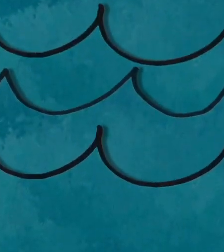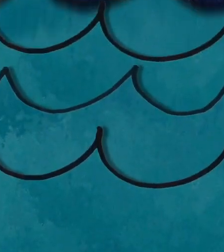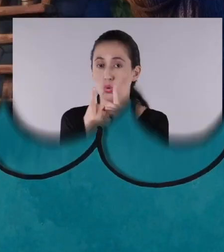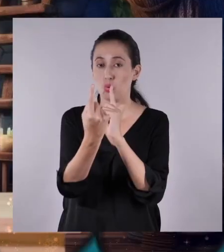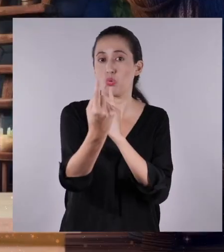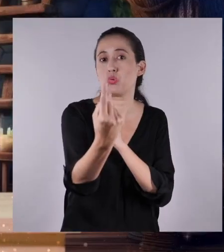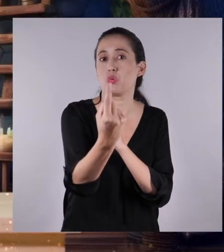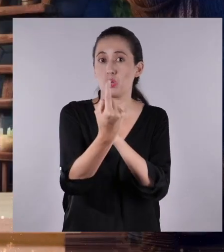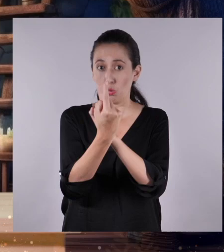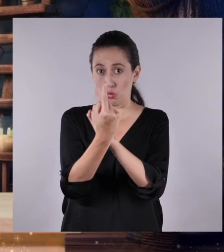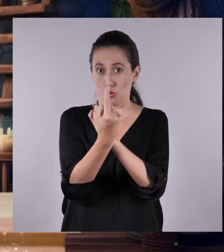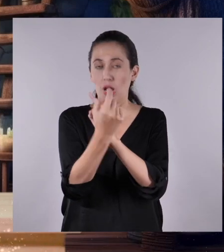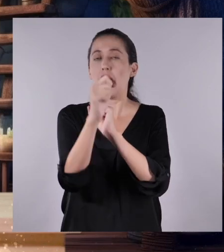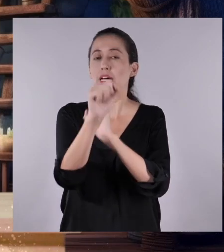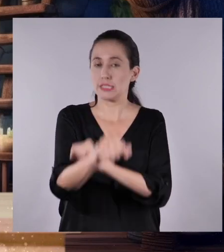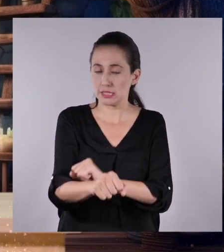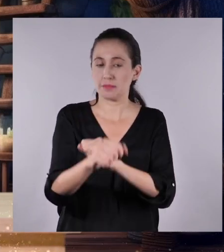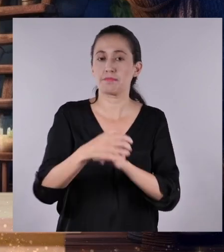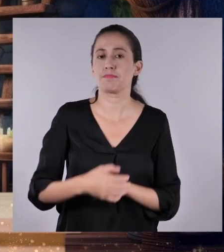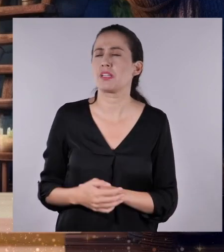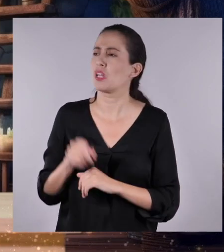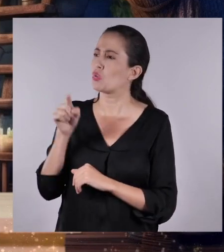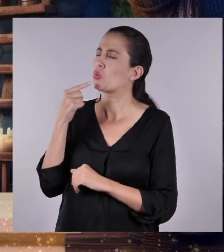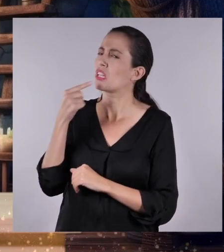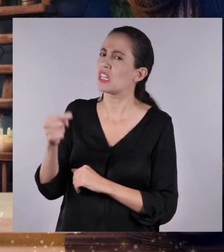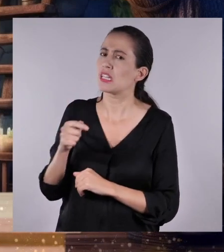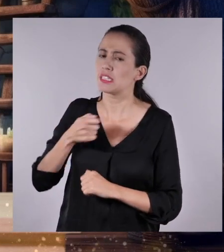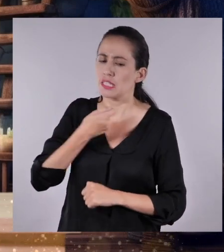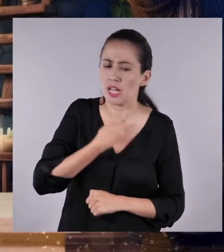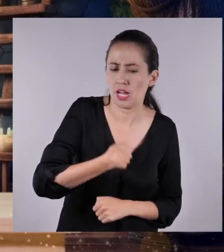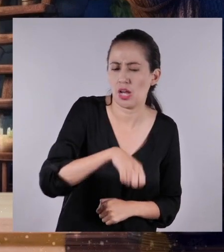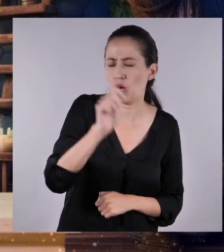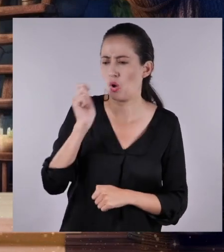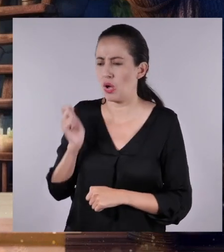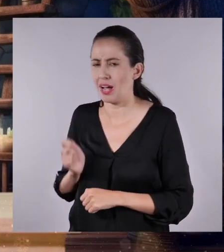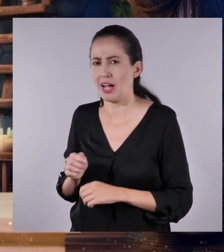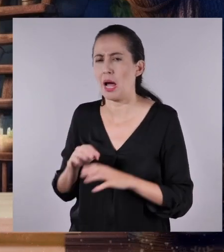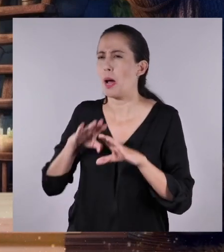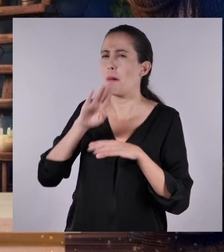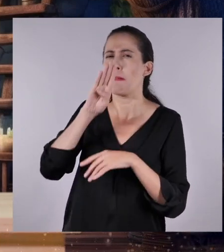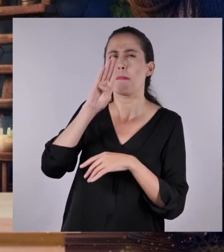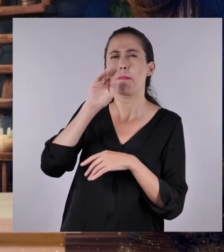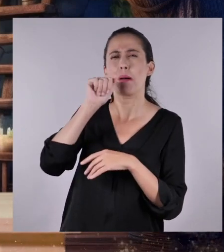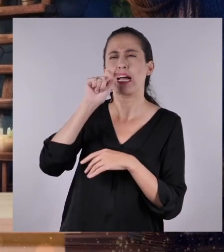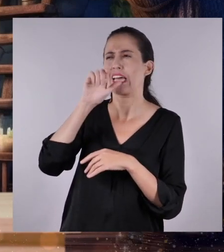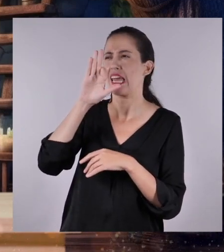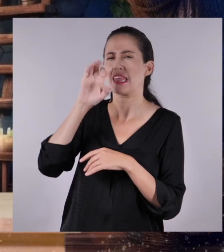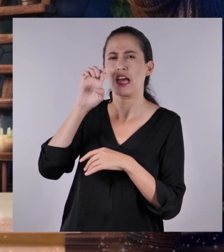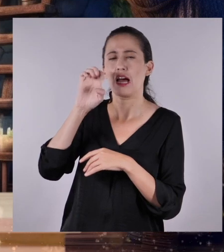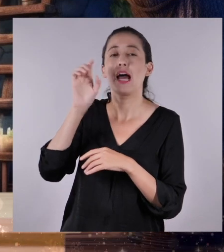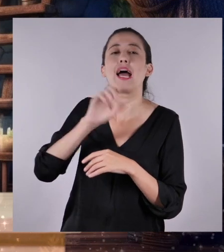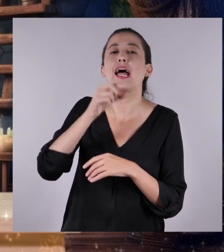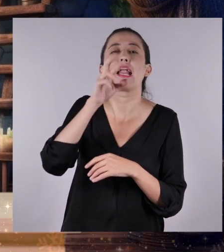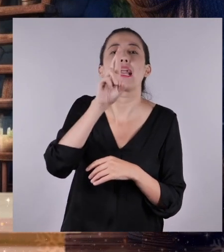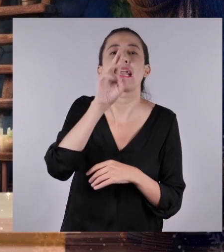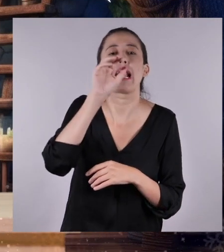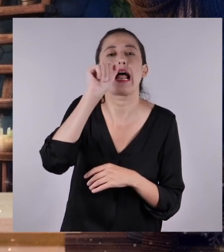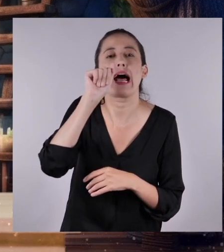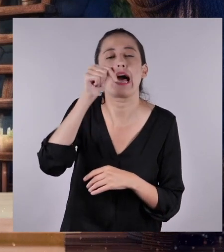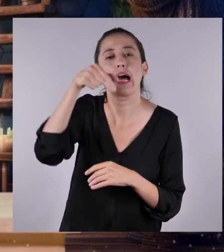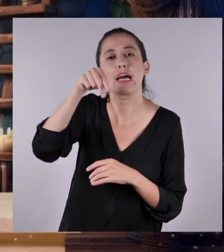juegan uno-uno, una pareja. Pues sí, mi Boris. Ah, ¿y dijiste que golpeaban la pelota con una baqueta? No,